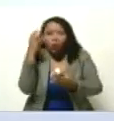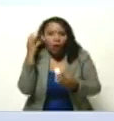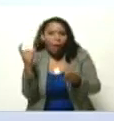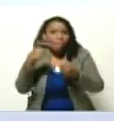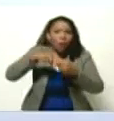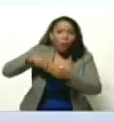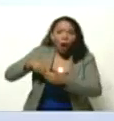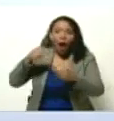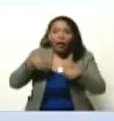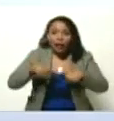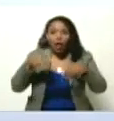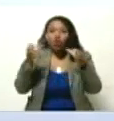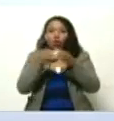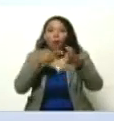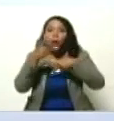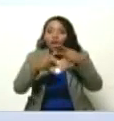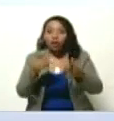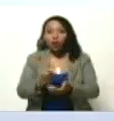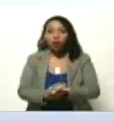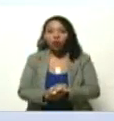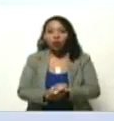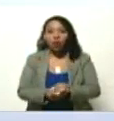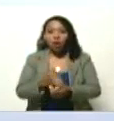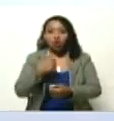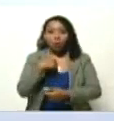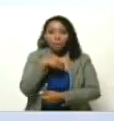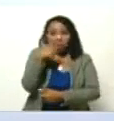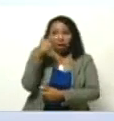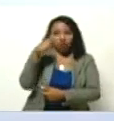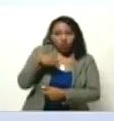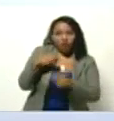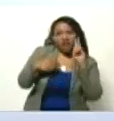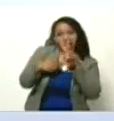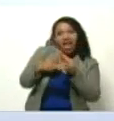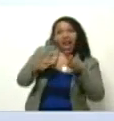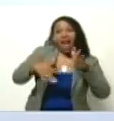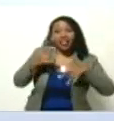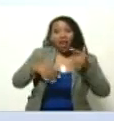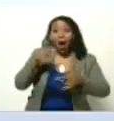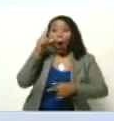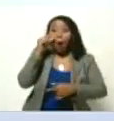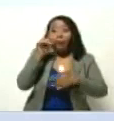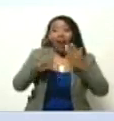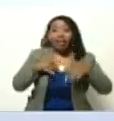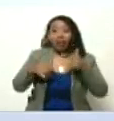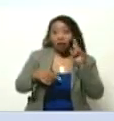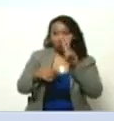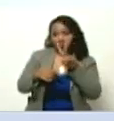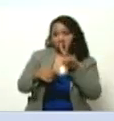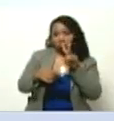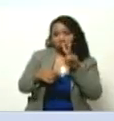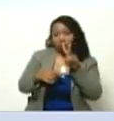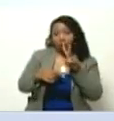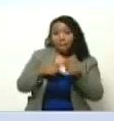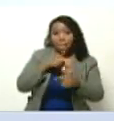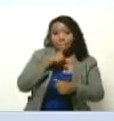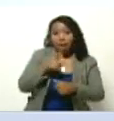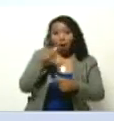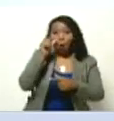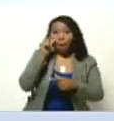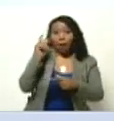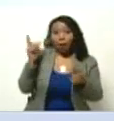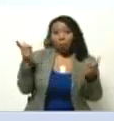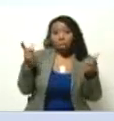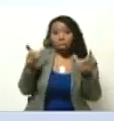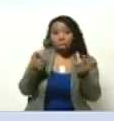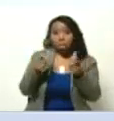el partido. A mí me daba pena preguntar dónde estaban los hombres en los actos, porque nos quedábamos muy mal. Cuando